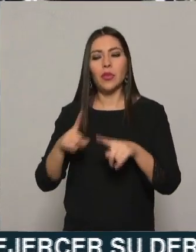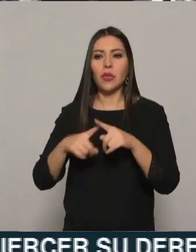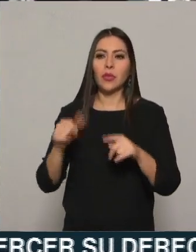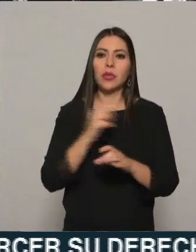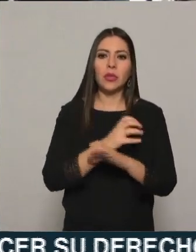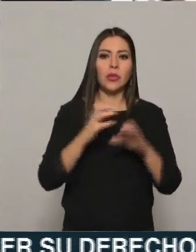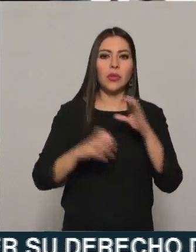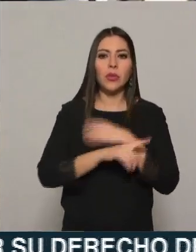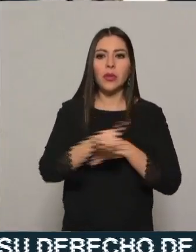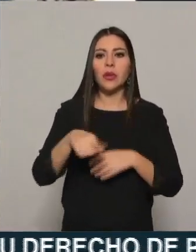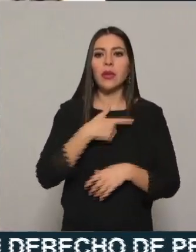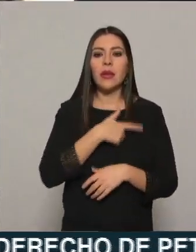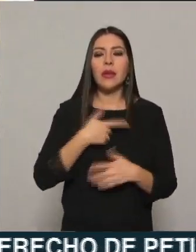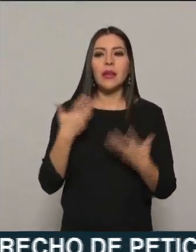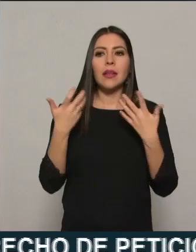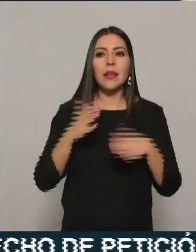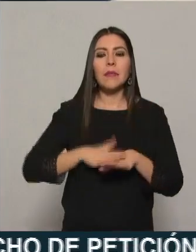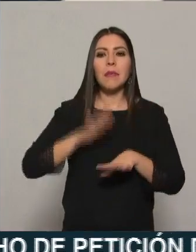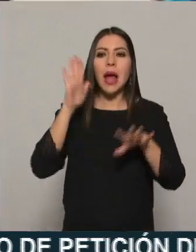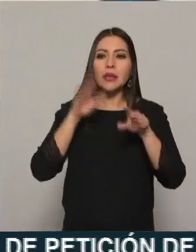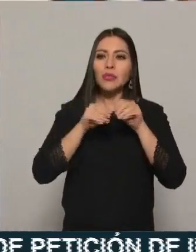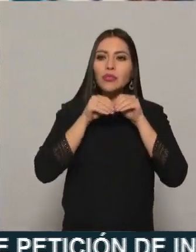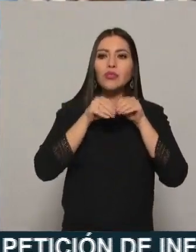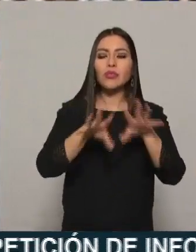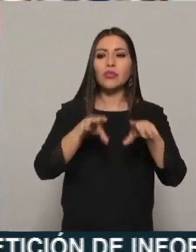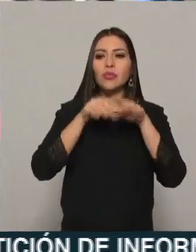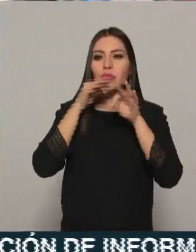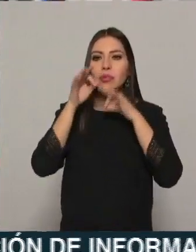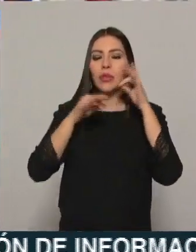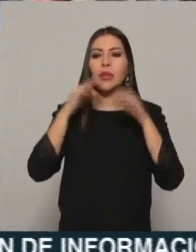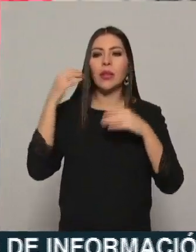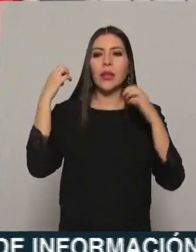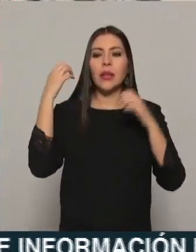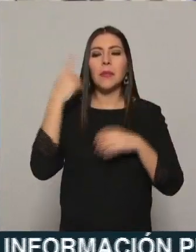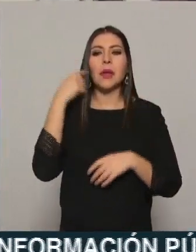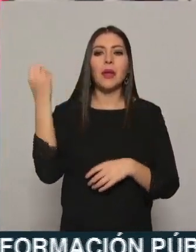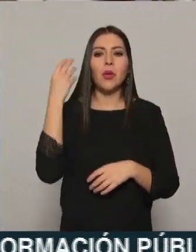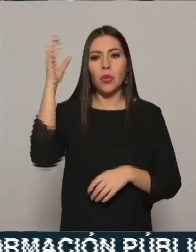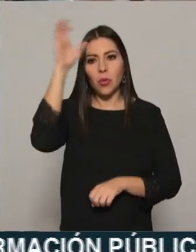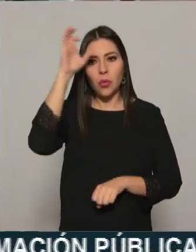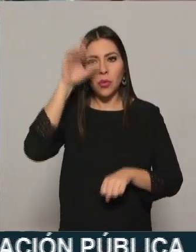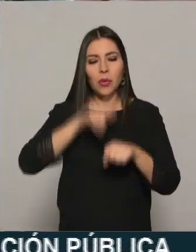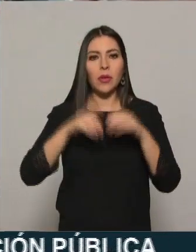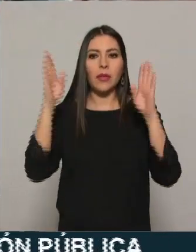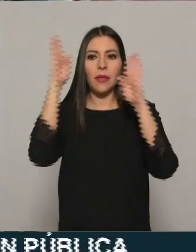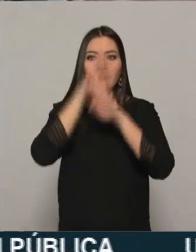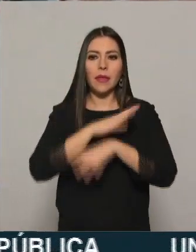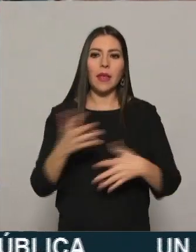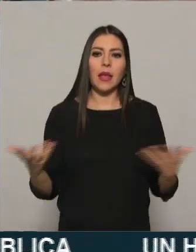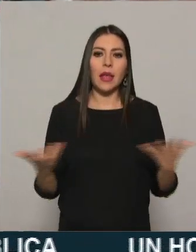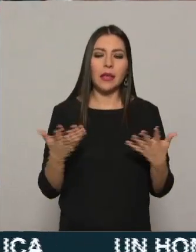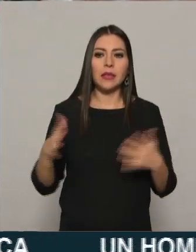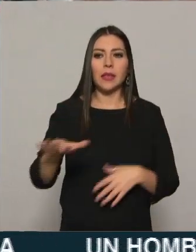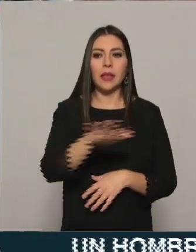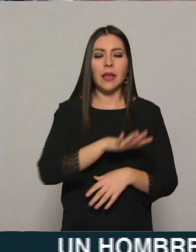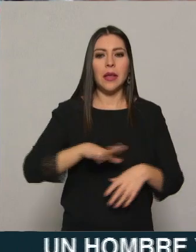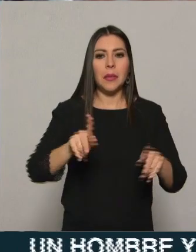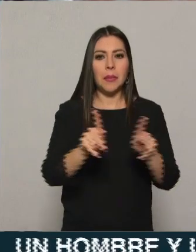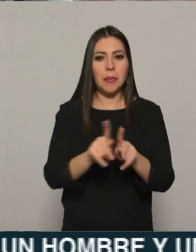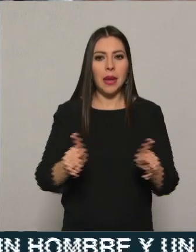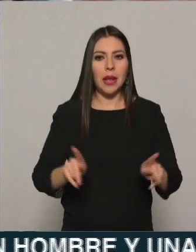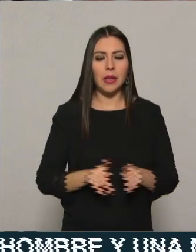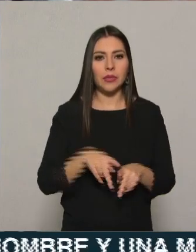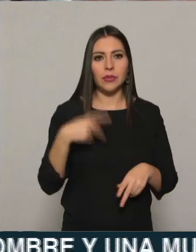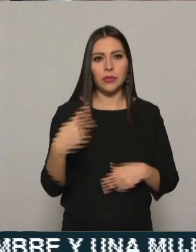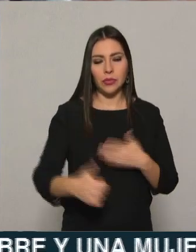pantalla es mayor difusión para los eventos culturales, recreativos y de entretenimiento que se realizan en las plazas públicas de